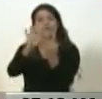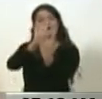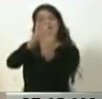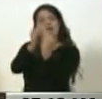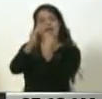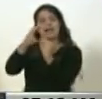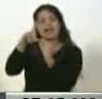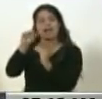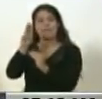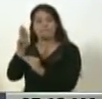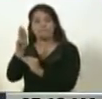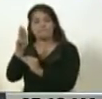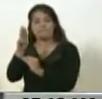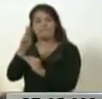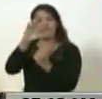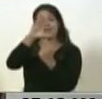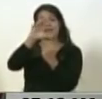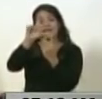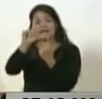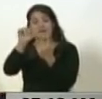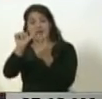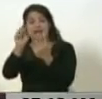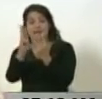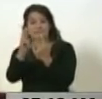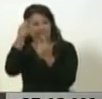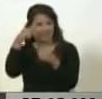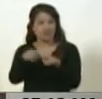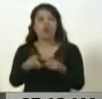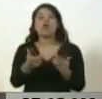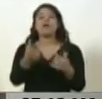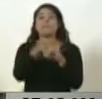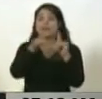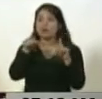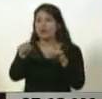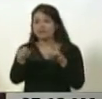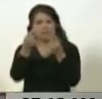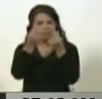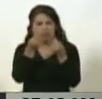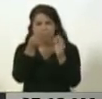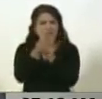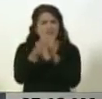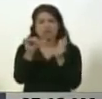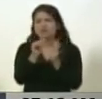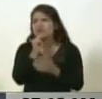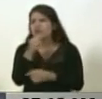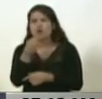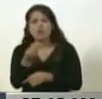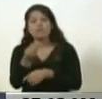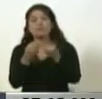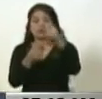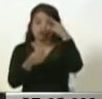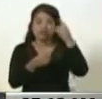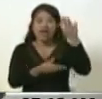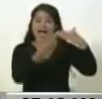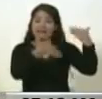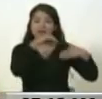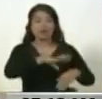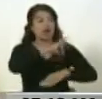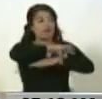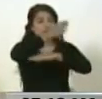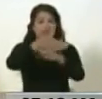señalar de dónde vienen esos recursos. Esos recursos vienen de las incautaciones, las confiscaciones de todos aquellos billetes de 100 que estaban fuera de la frontera y